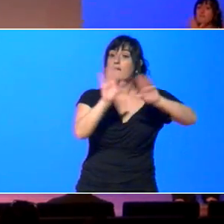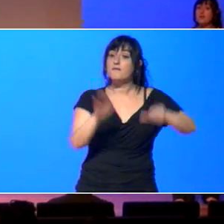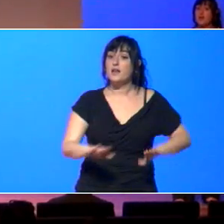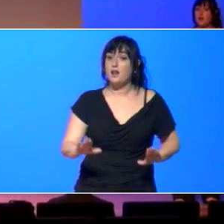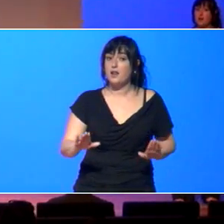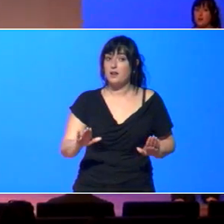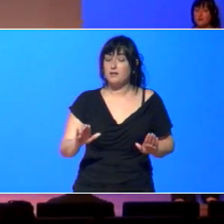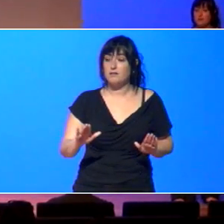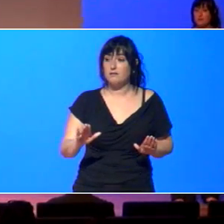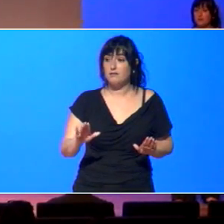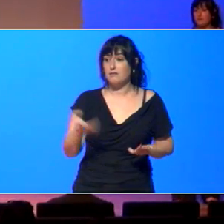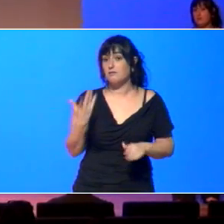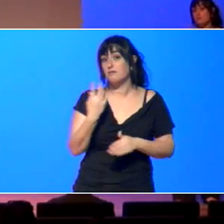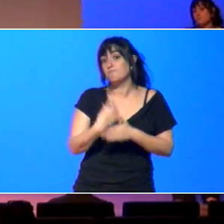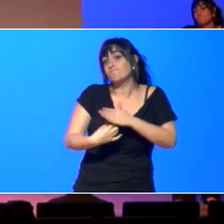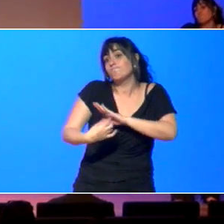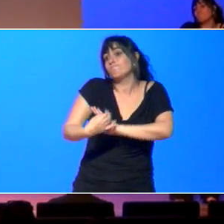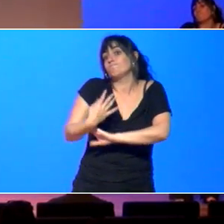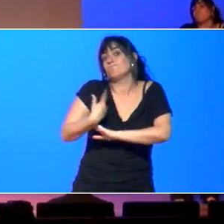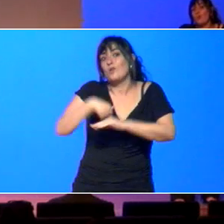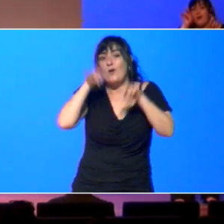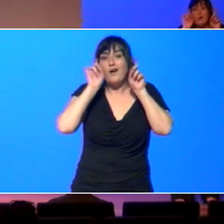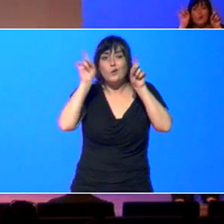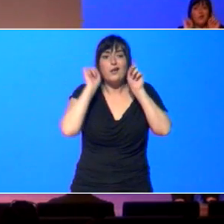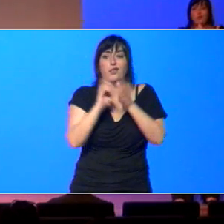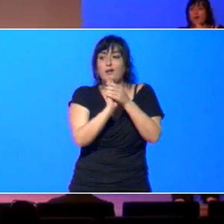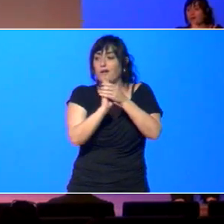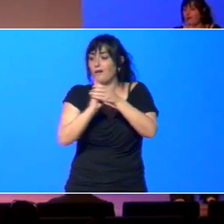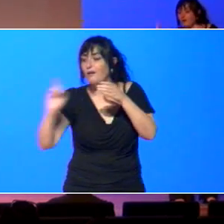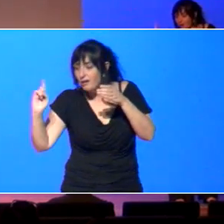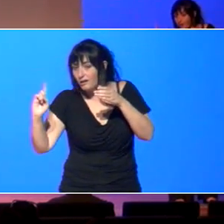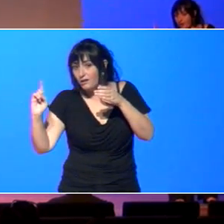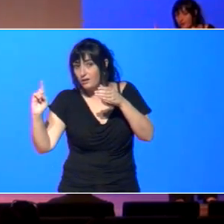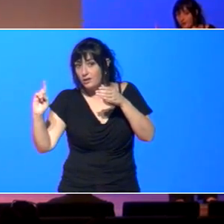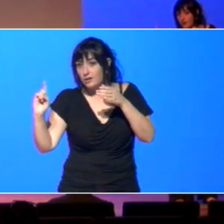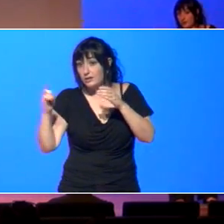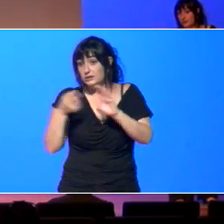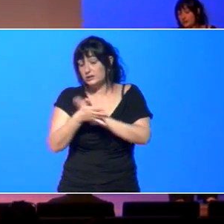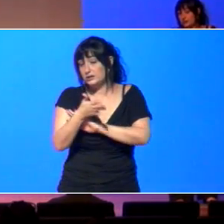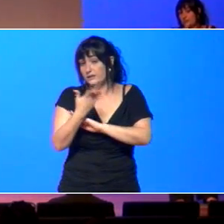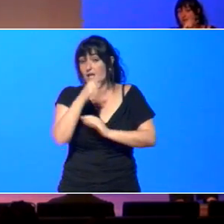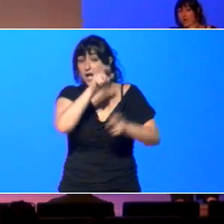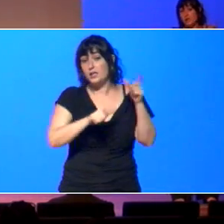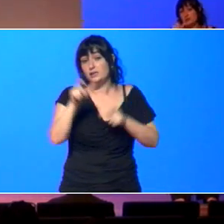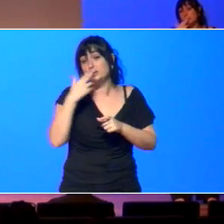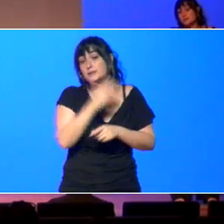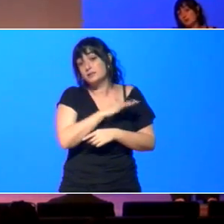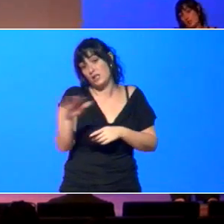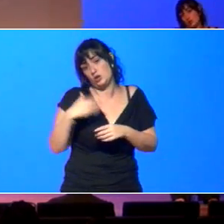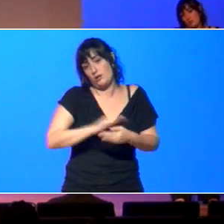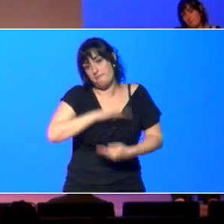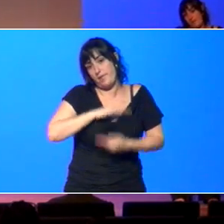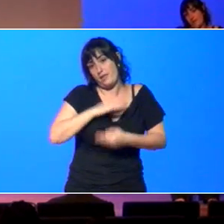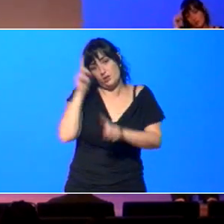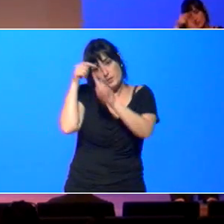ahí aparece, pues una educación no es inclusiva si no dota a los alumnos de herramientas para participar en la sociedad y en el empleo. En